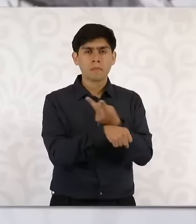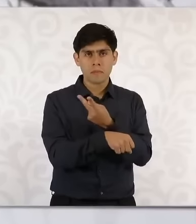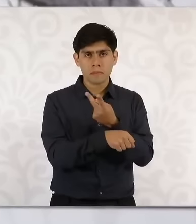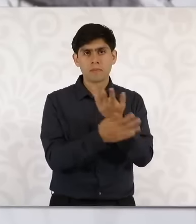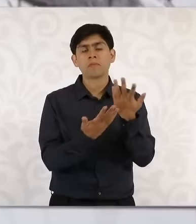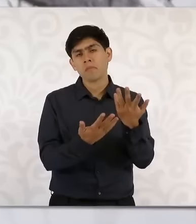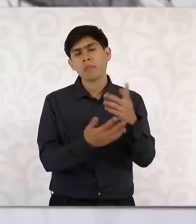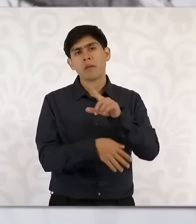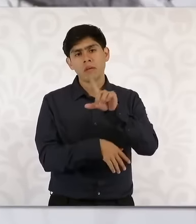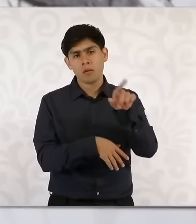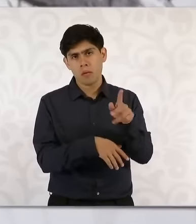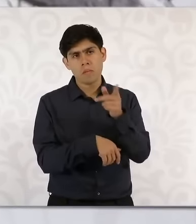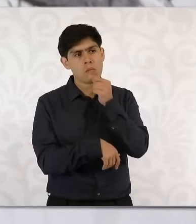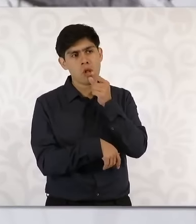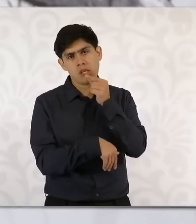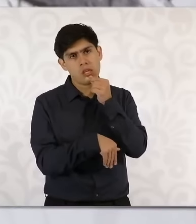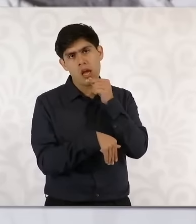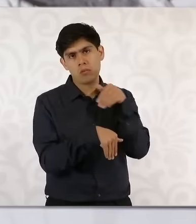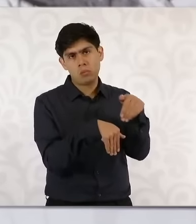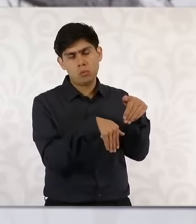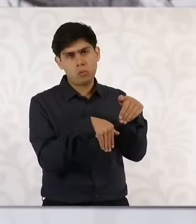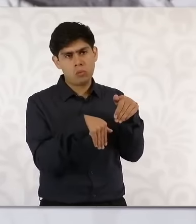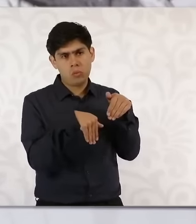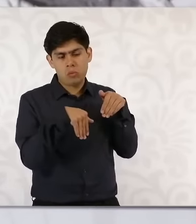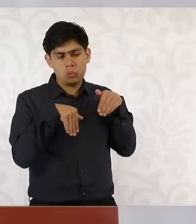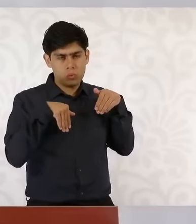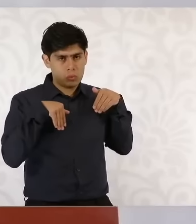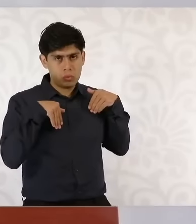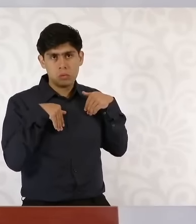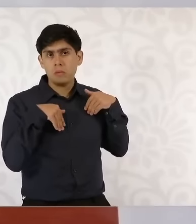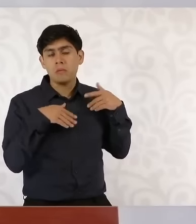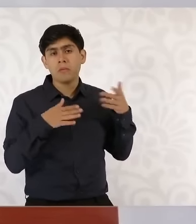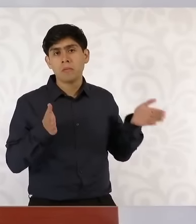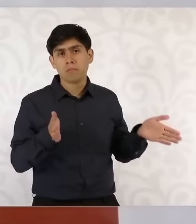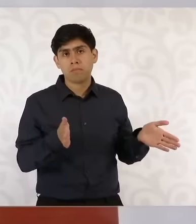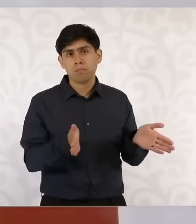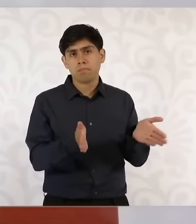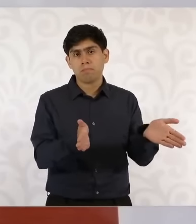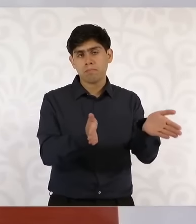los policías desalojan la plancha.